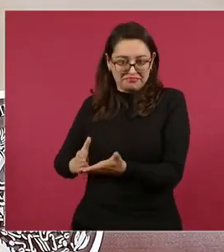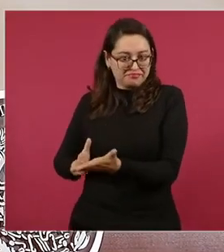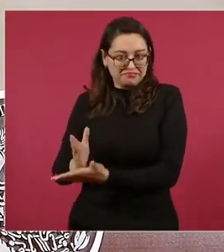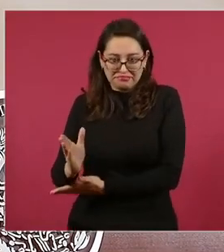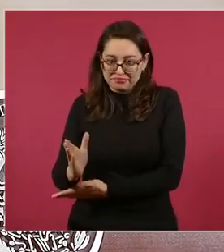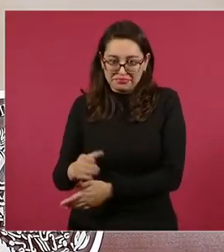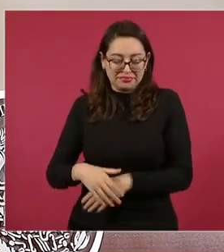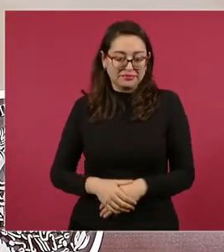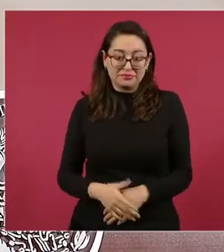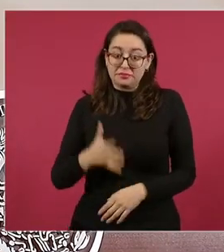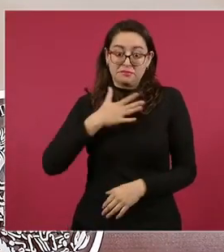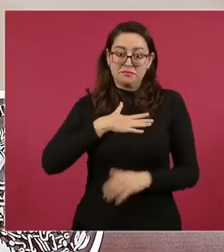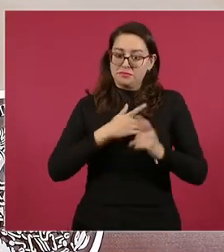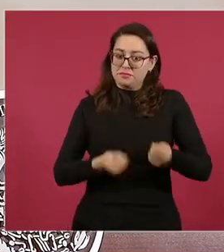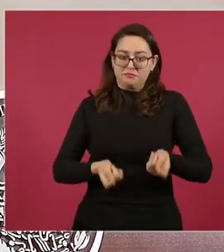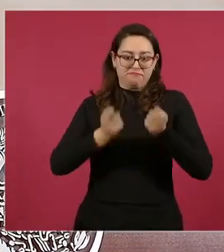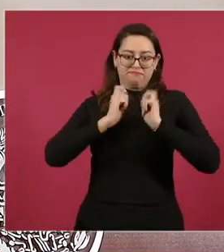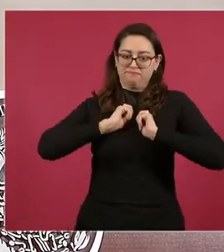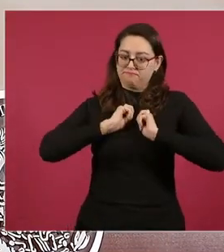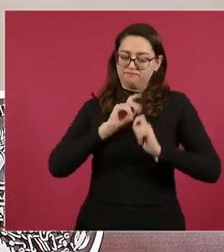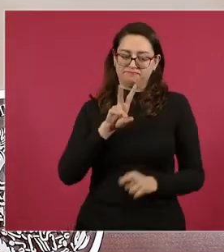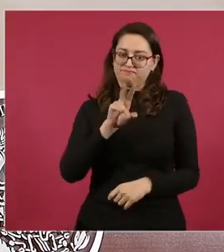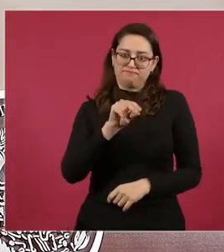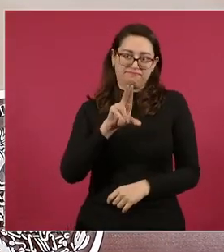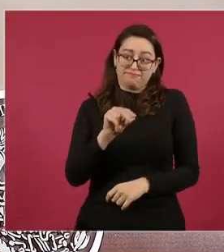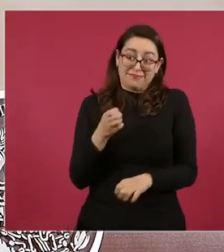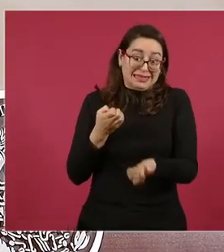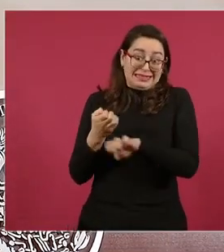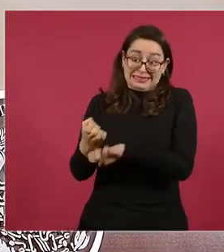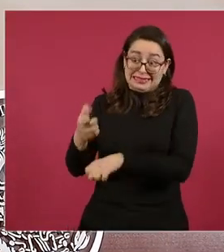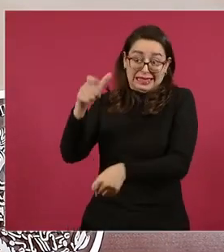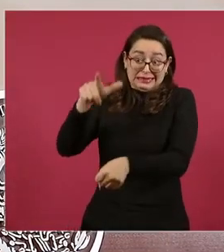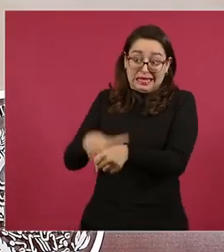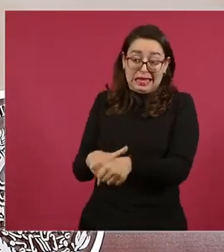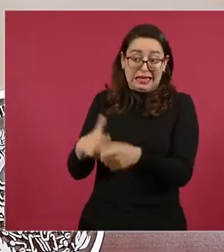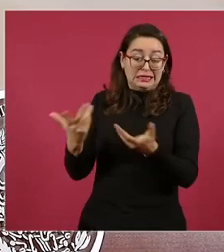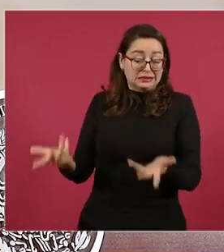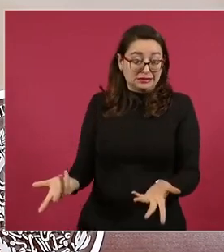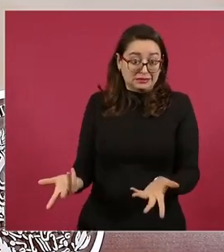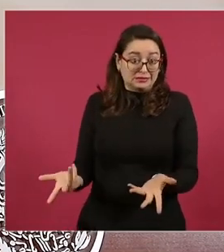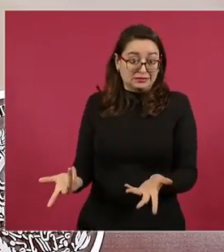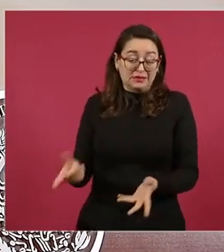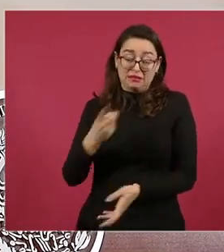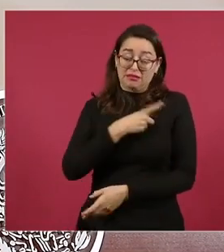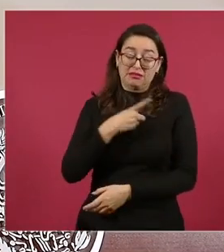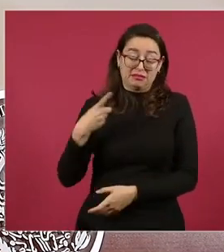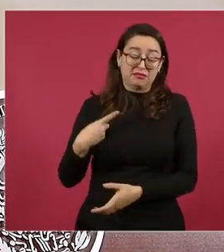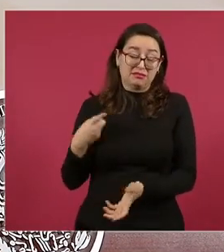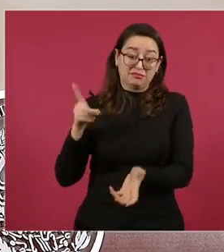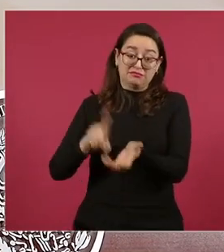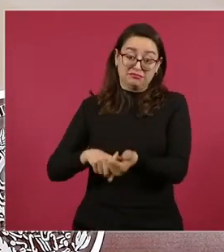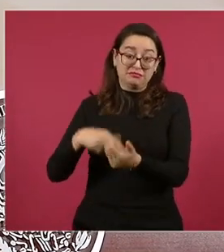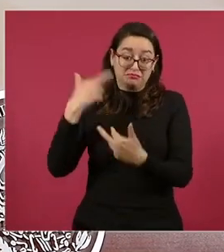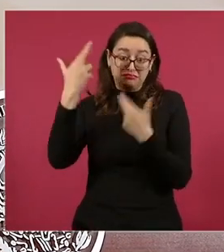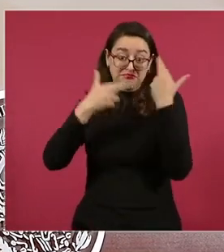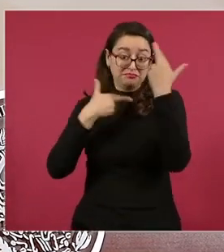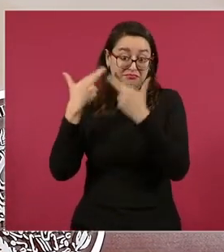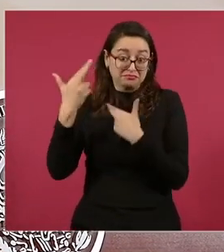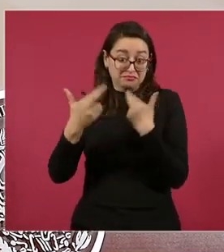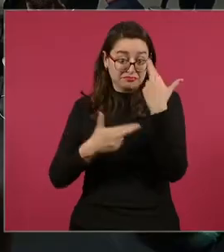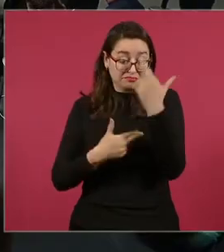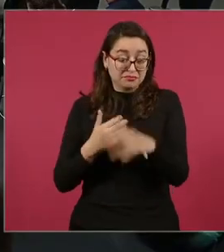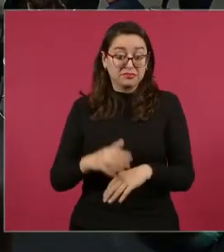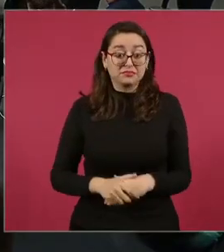No nos corresponde a nosotros, ¿no? Que eso, lo que sí creo yo es